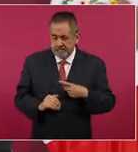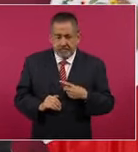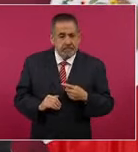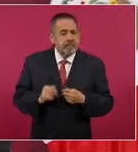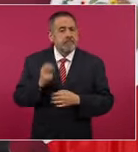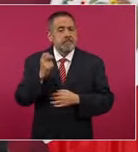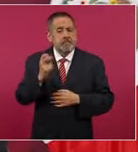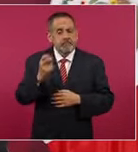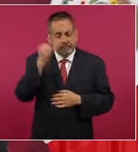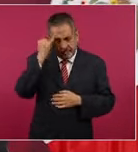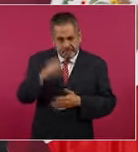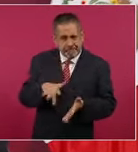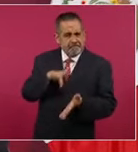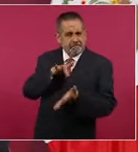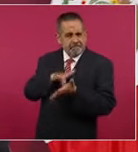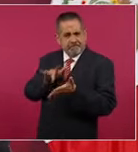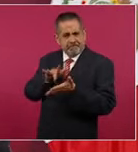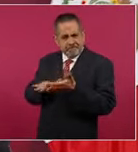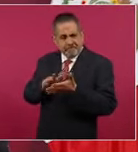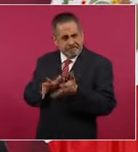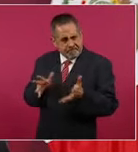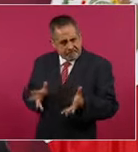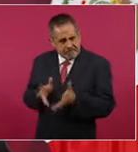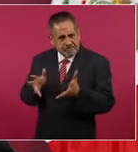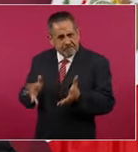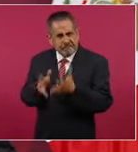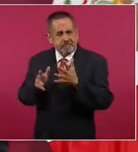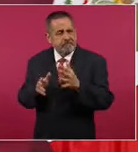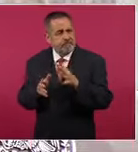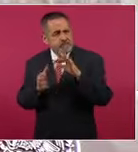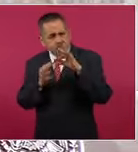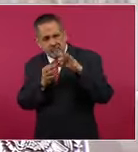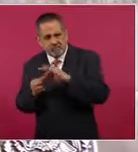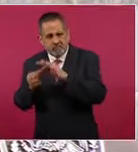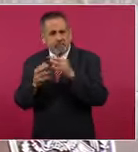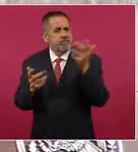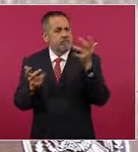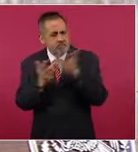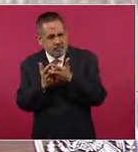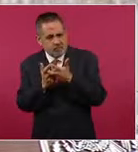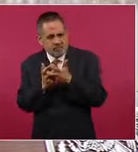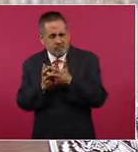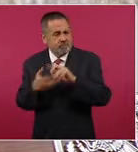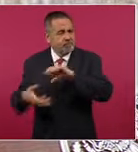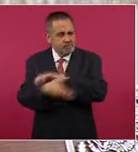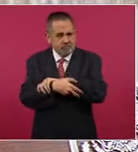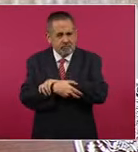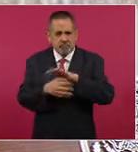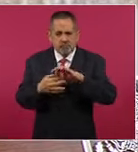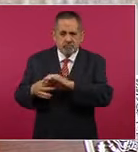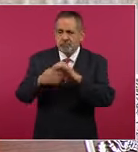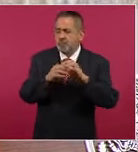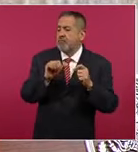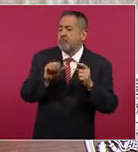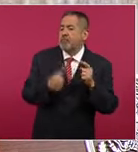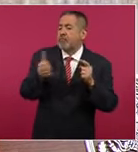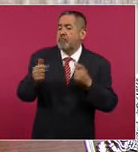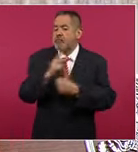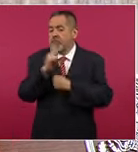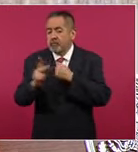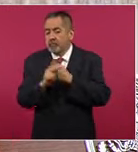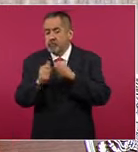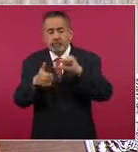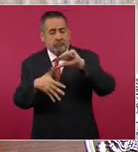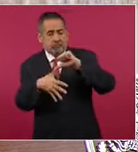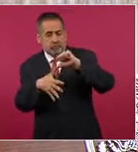podemos impulsar una alianza para el bienestar de los pueblos de